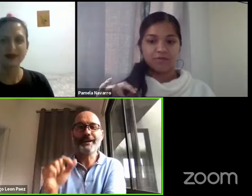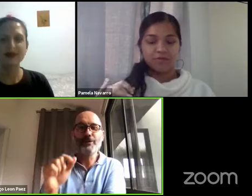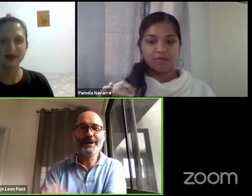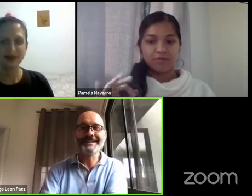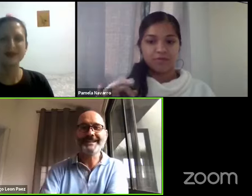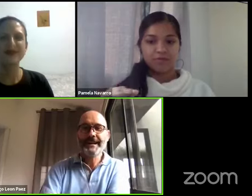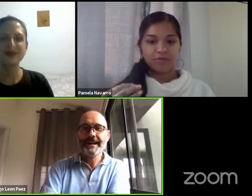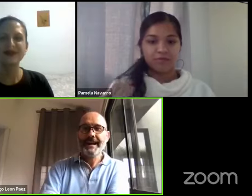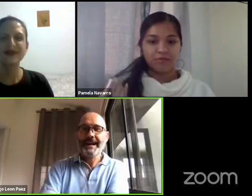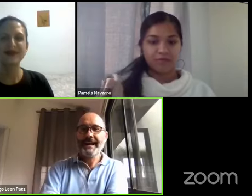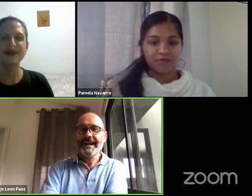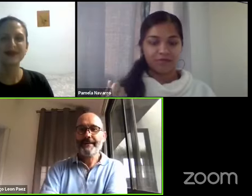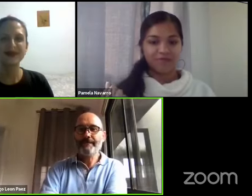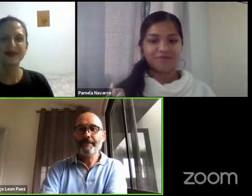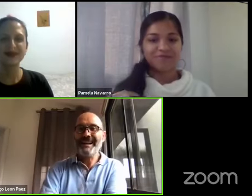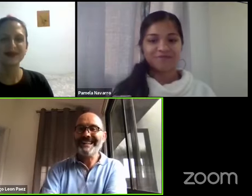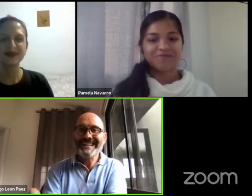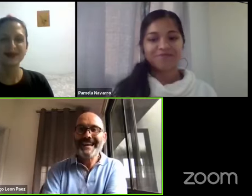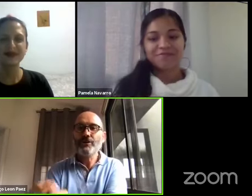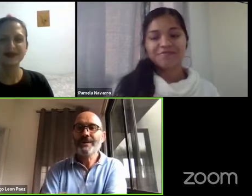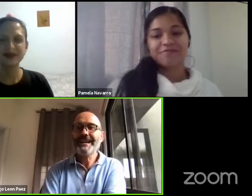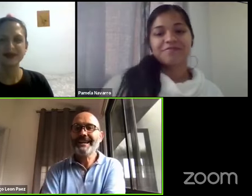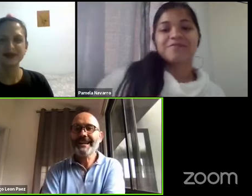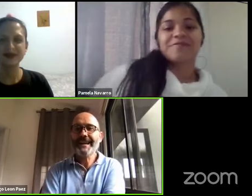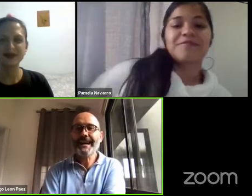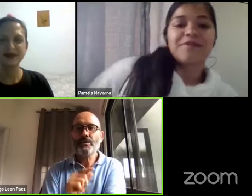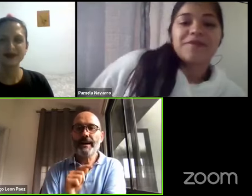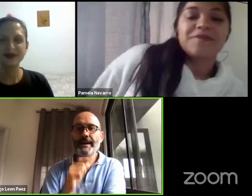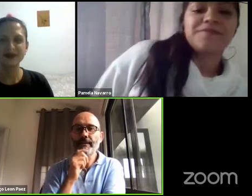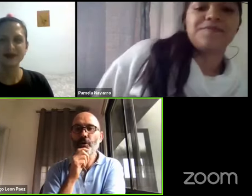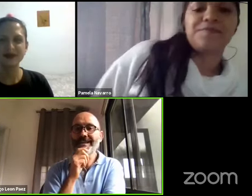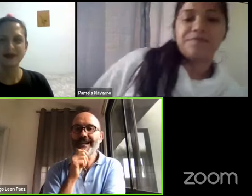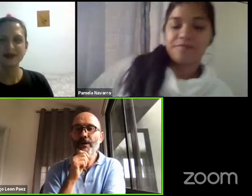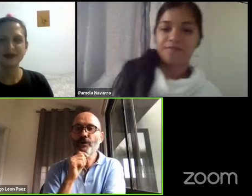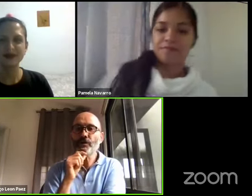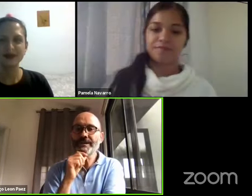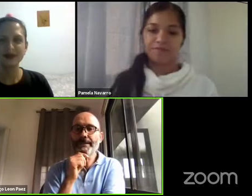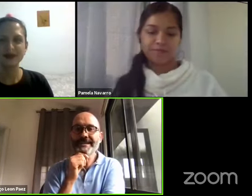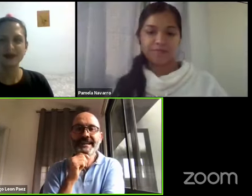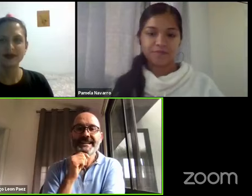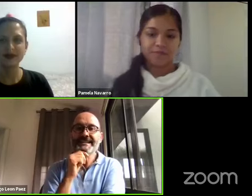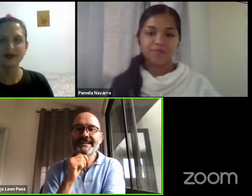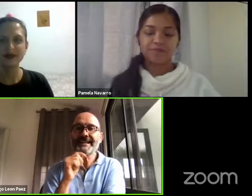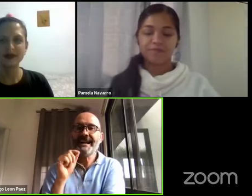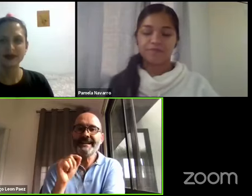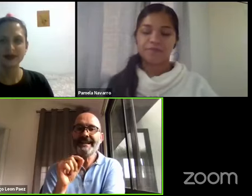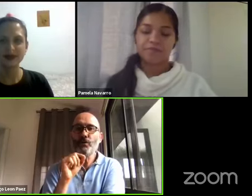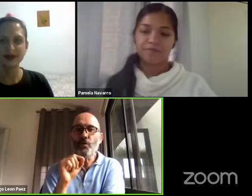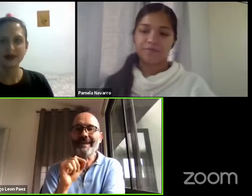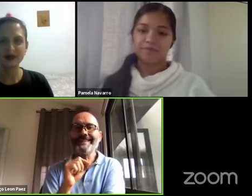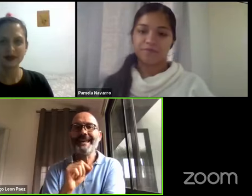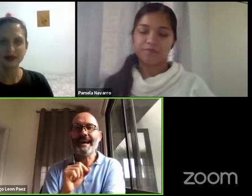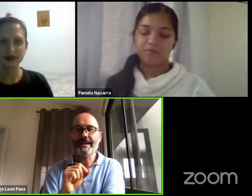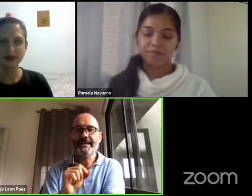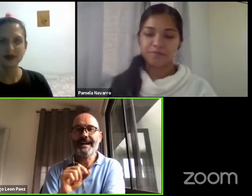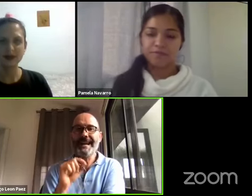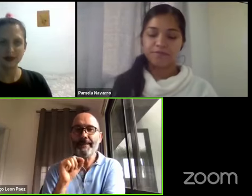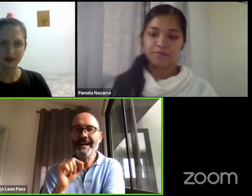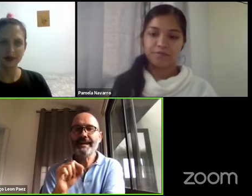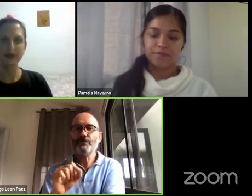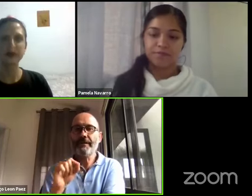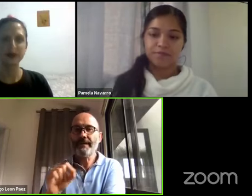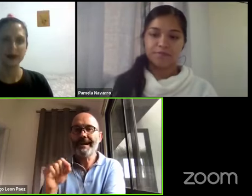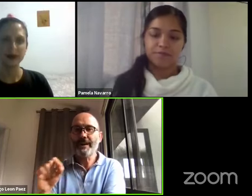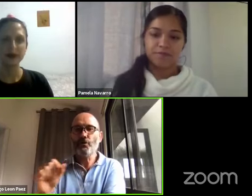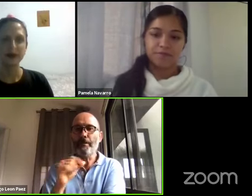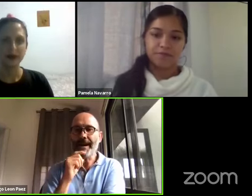puntiagudas planteando desde aquí en lo que será uno de los temas centrales del documental la